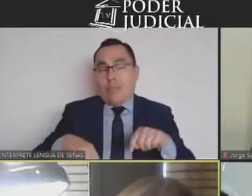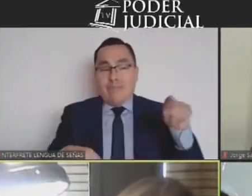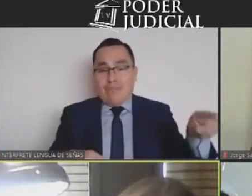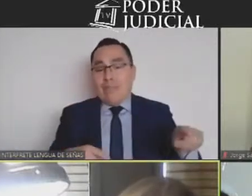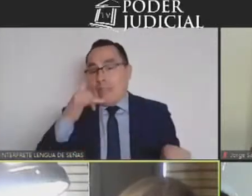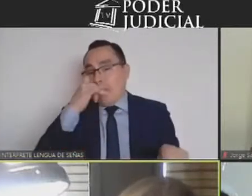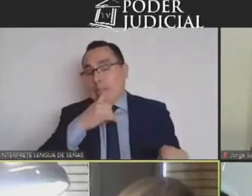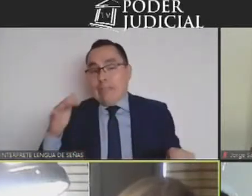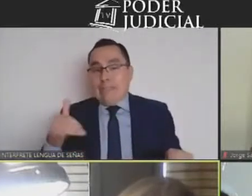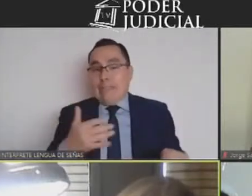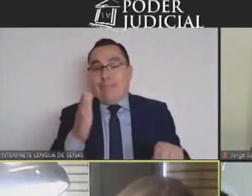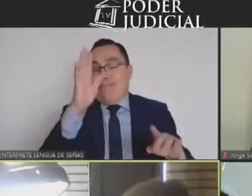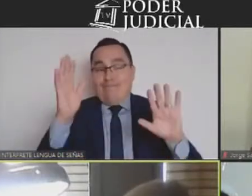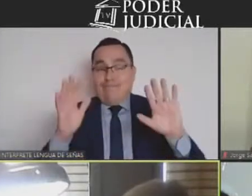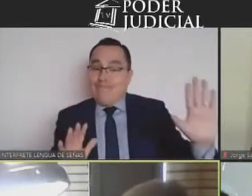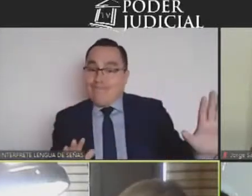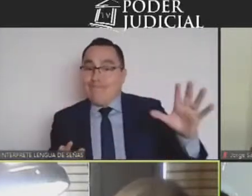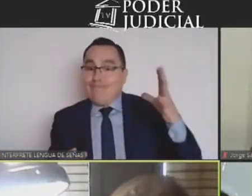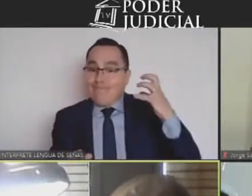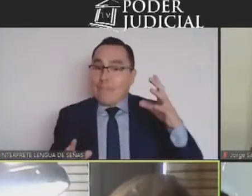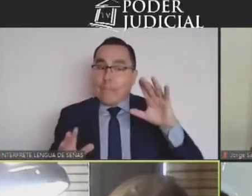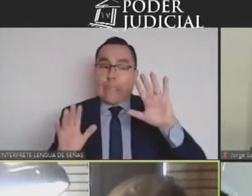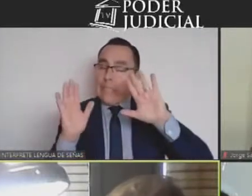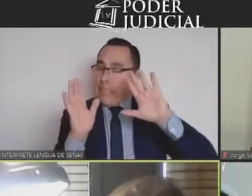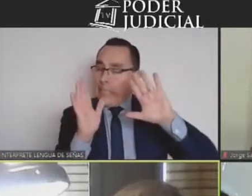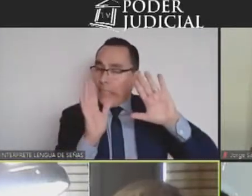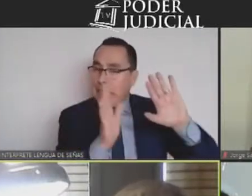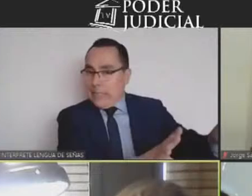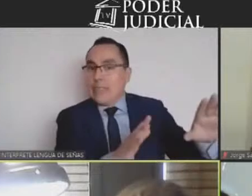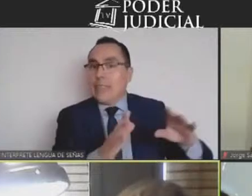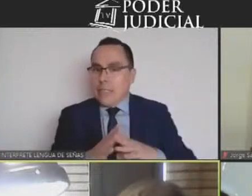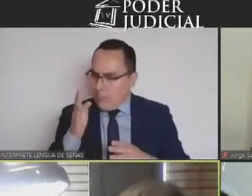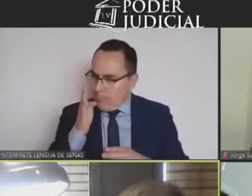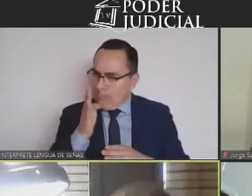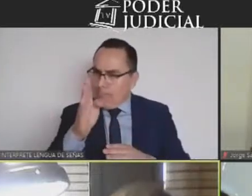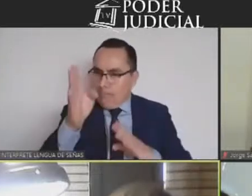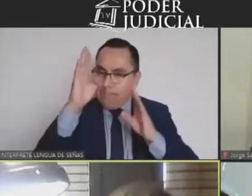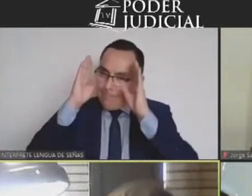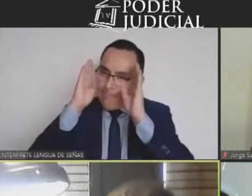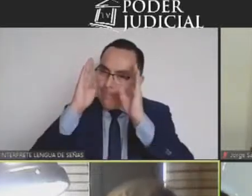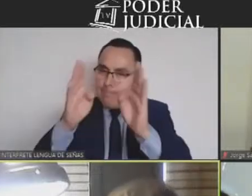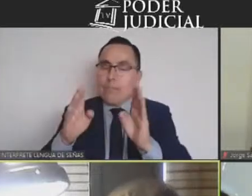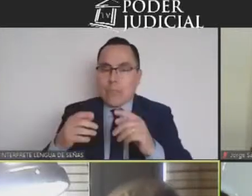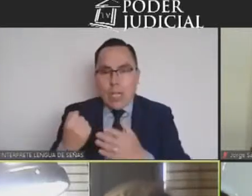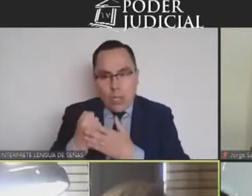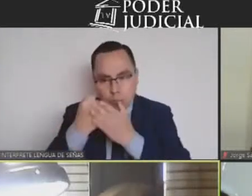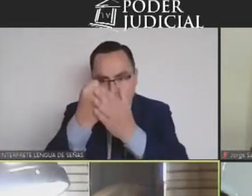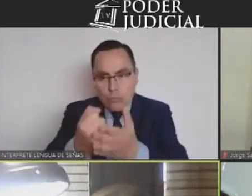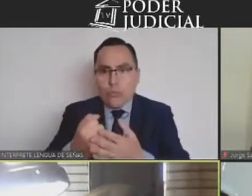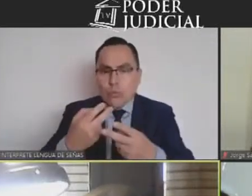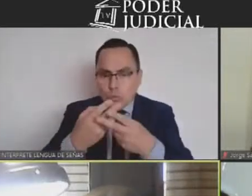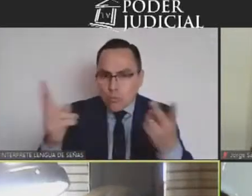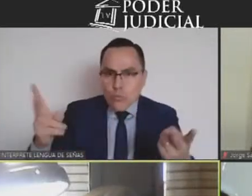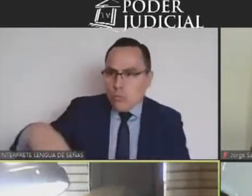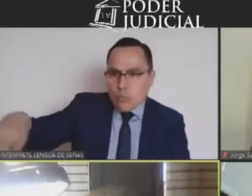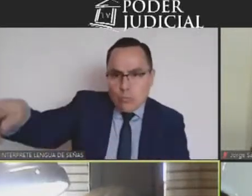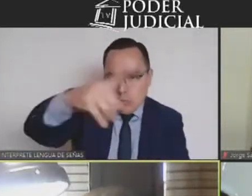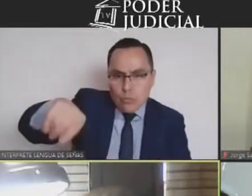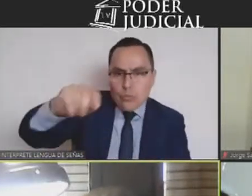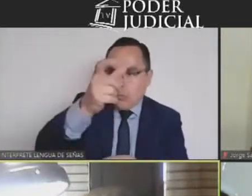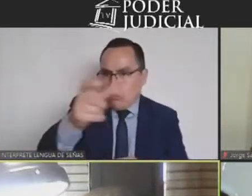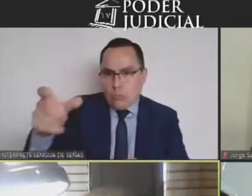por lo tanto hay que tratar de hay que ir en esa dirección y entregar los mecanismos. La ciudadanía tiene que